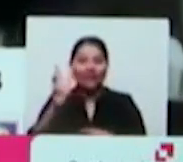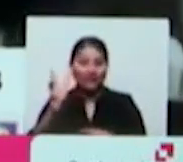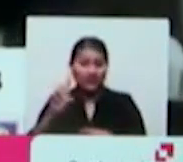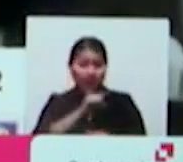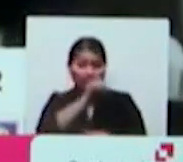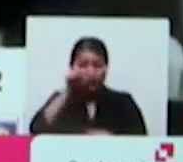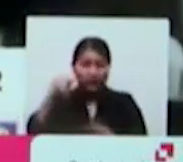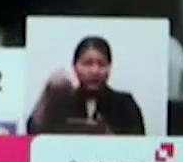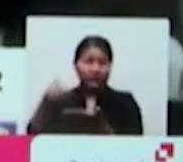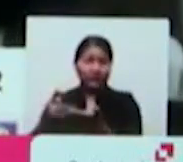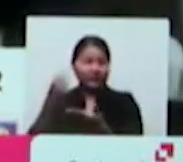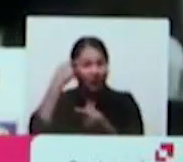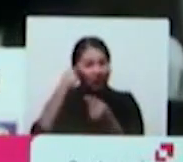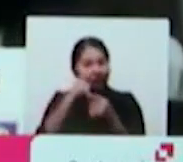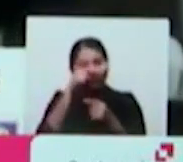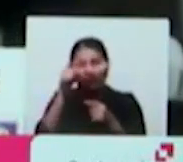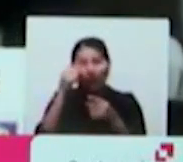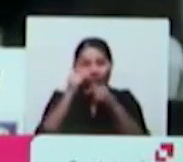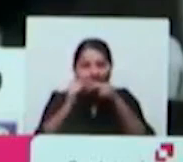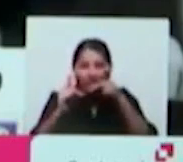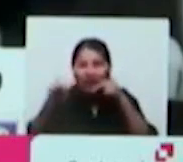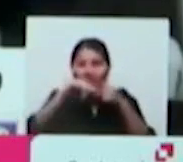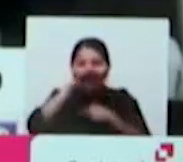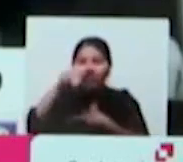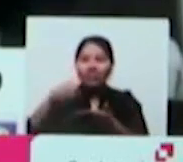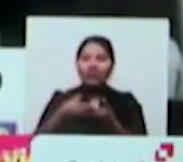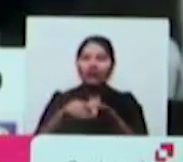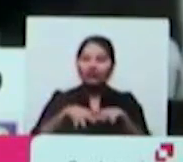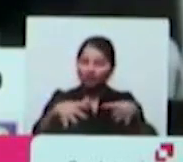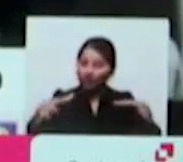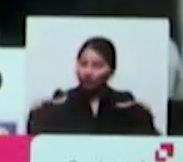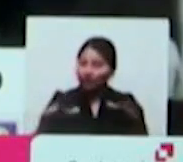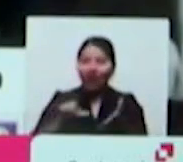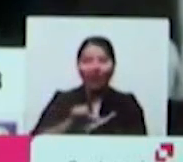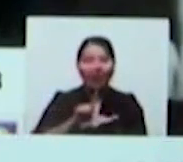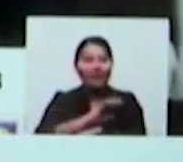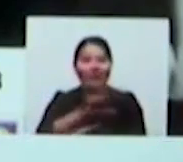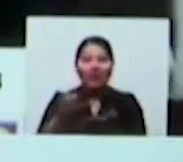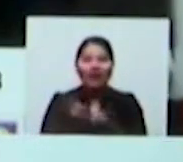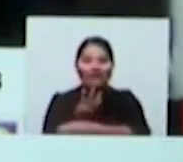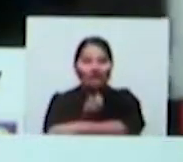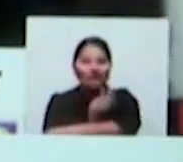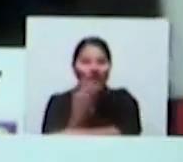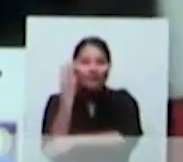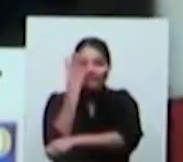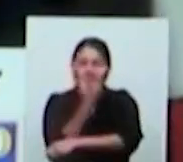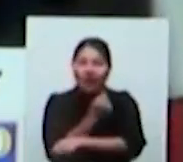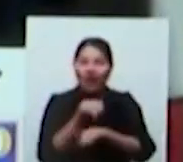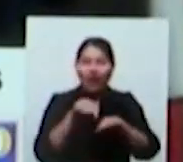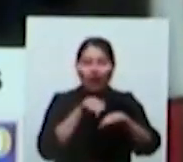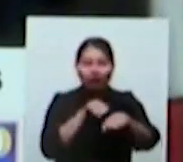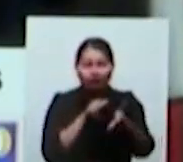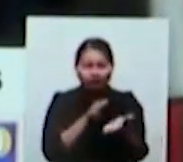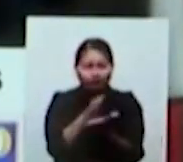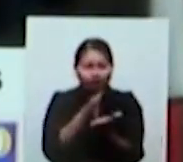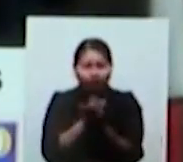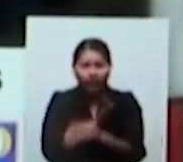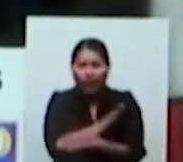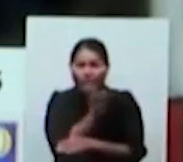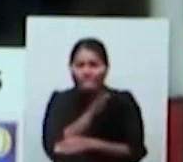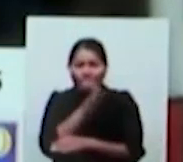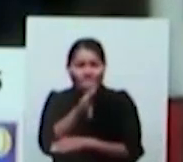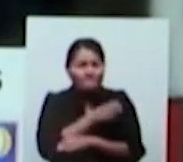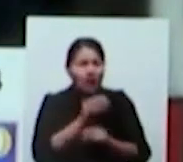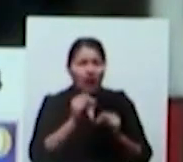demás candidatos, evidente, ni hablo. Ni hablo. Cuando terminó de